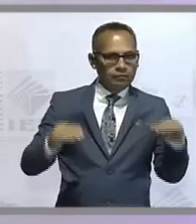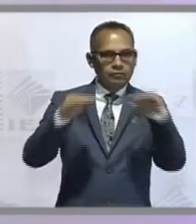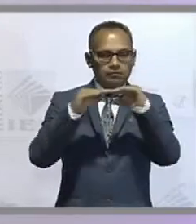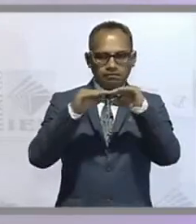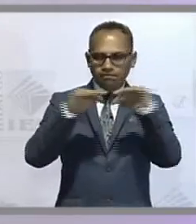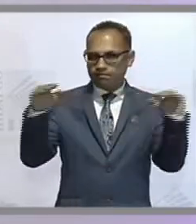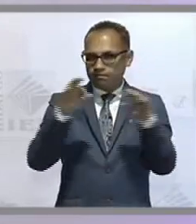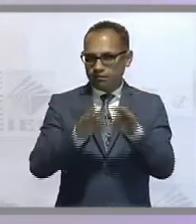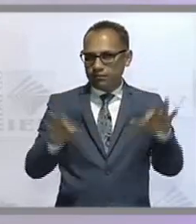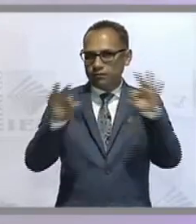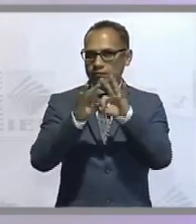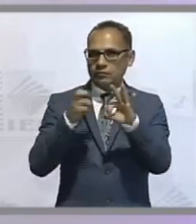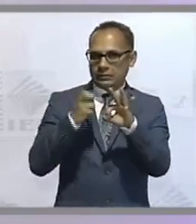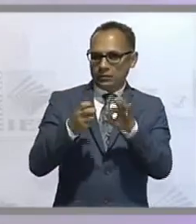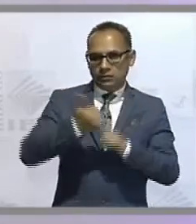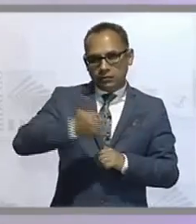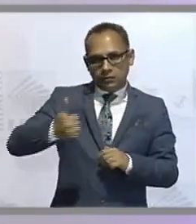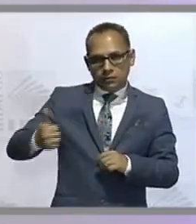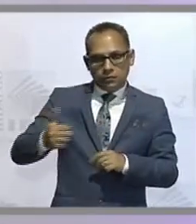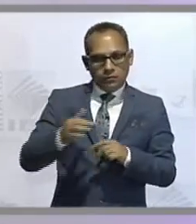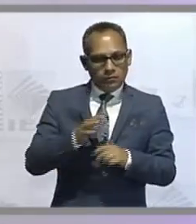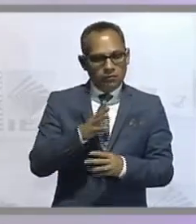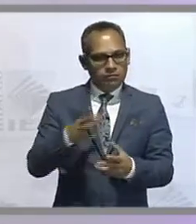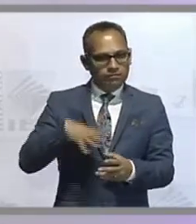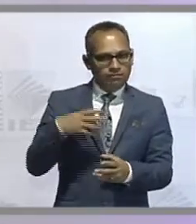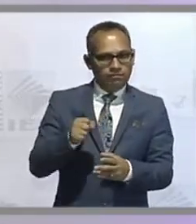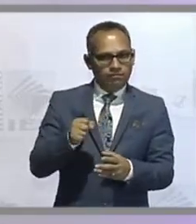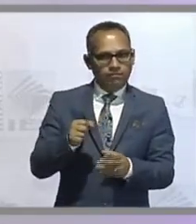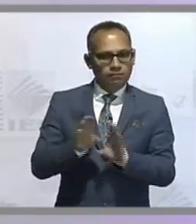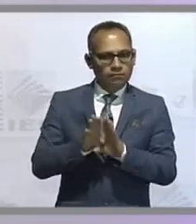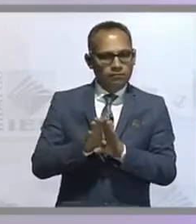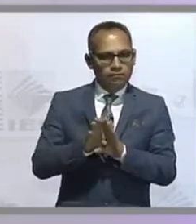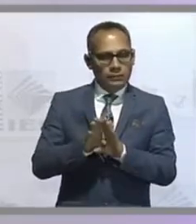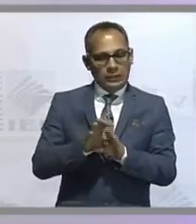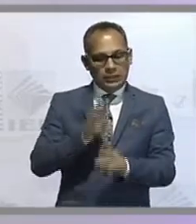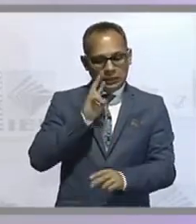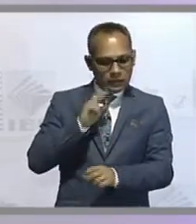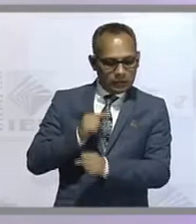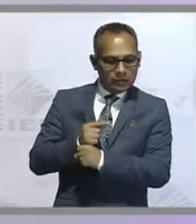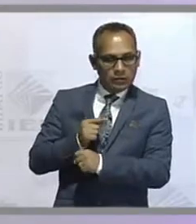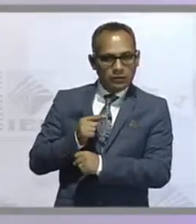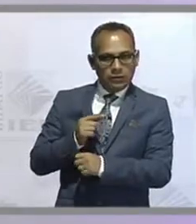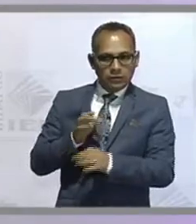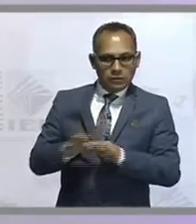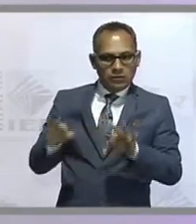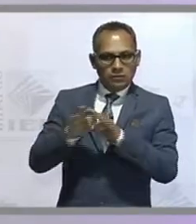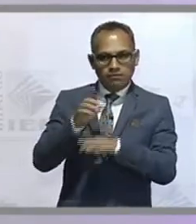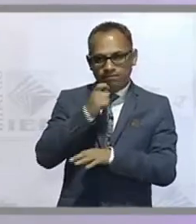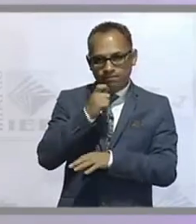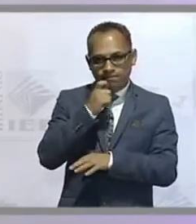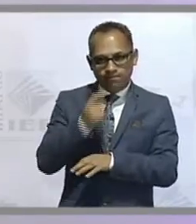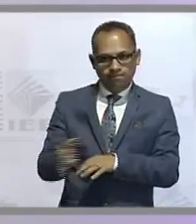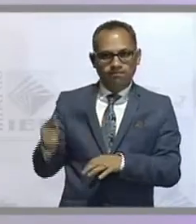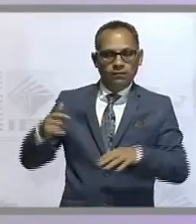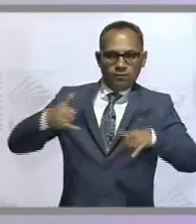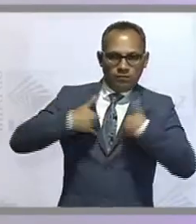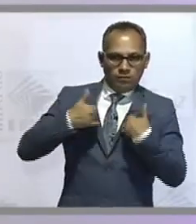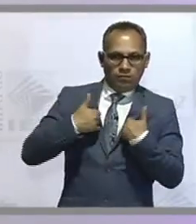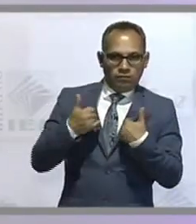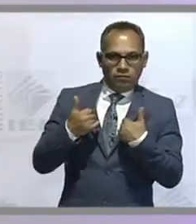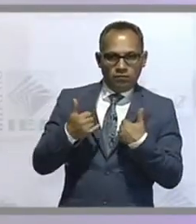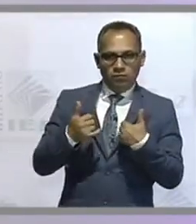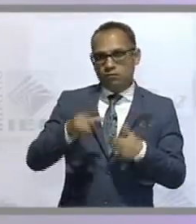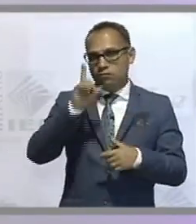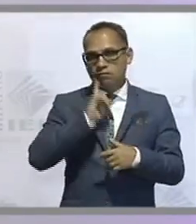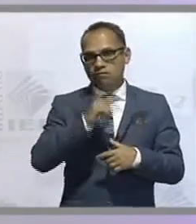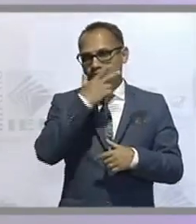uno de nosotros debemos de asegurarnos que nuestros niños nuestros jóvenes se entiendan que la igualdad de género independientemente